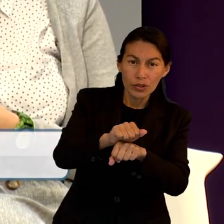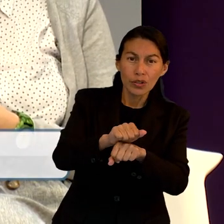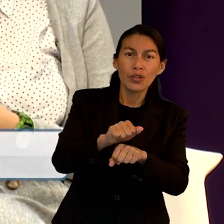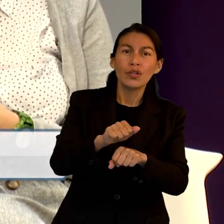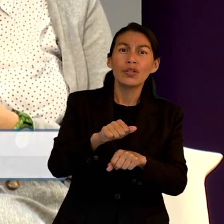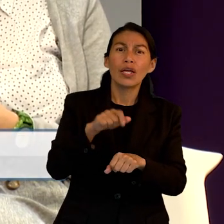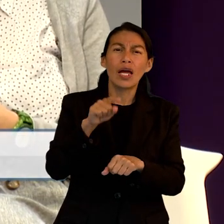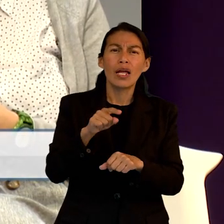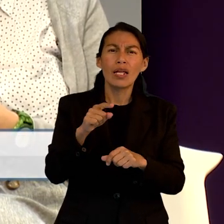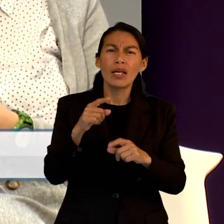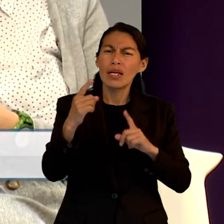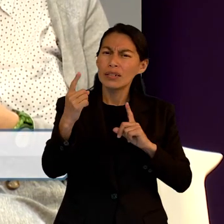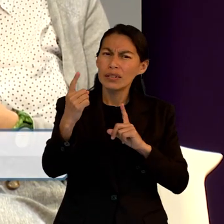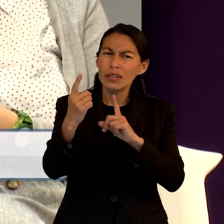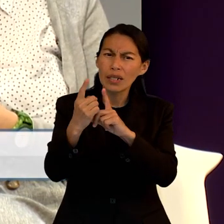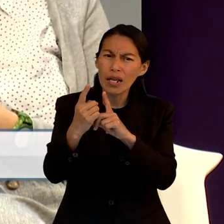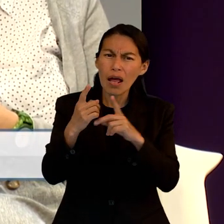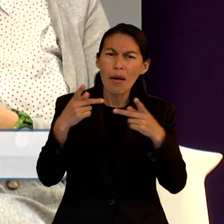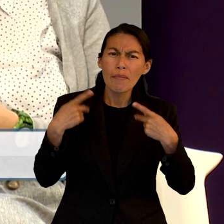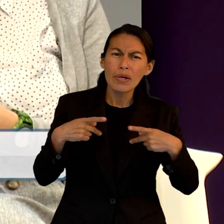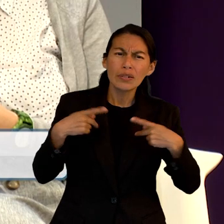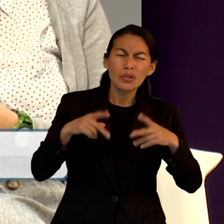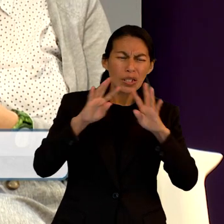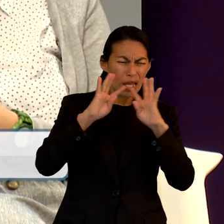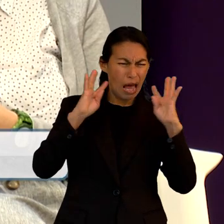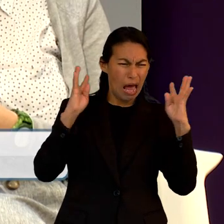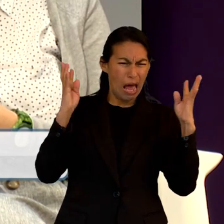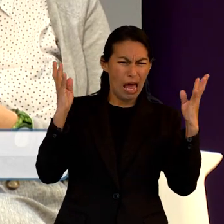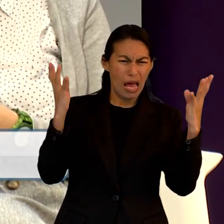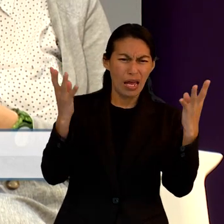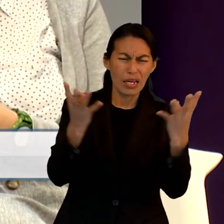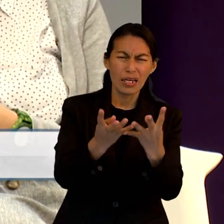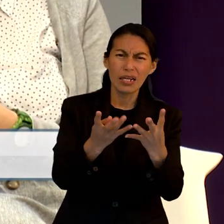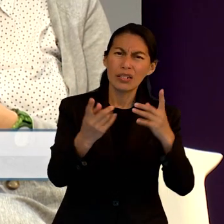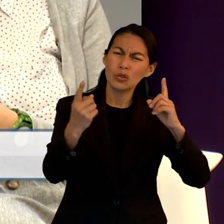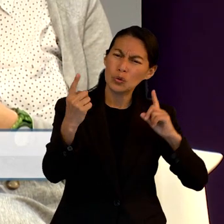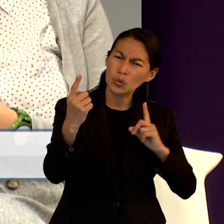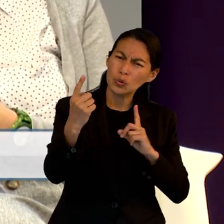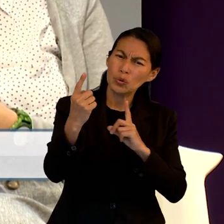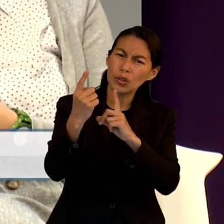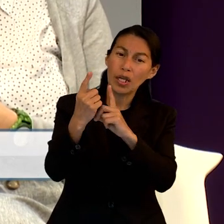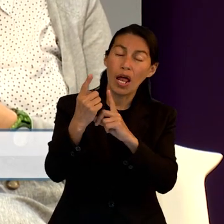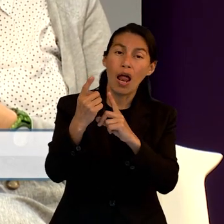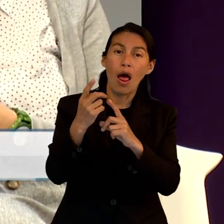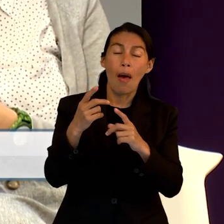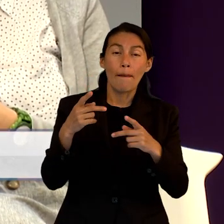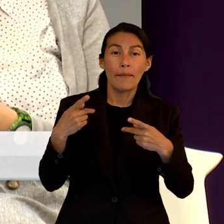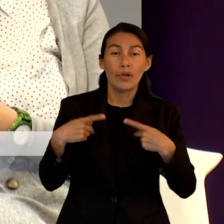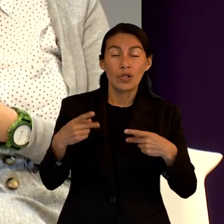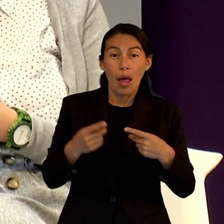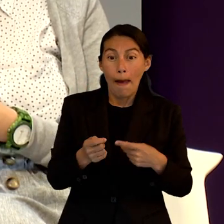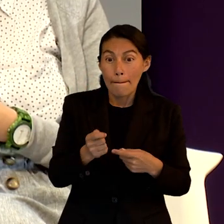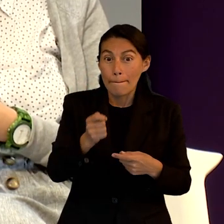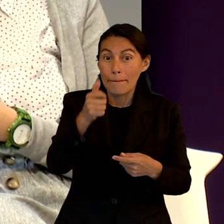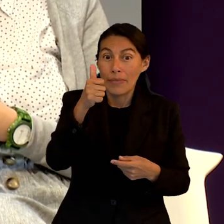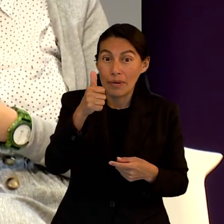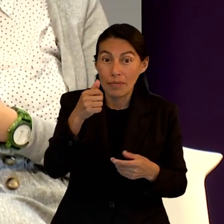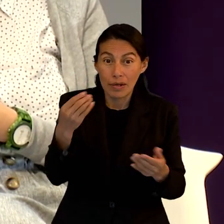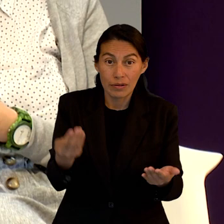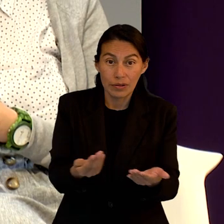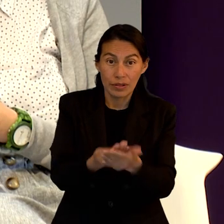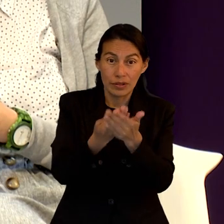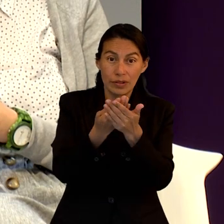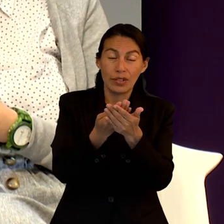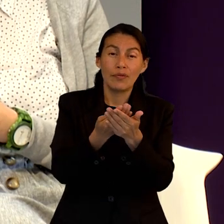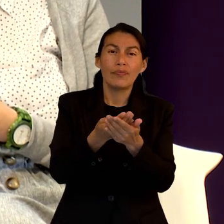jerusalén la celestial a la compañía de muchos millares de ángeles a la congregación de los primogénitos que están